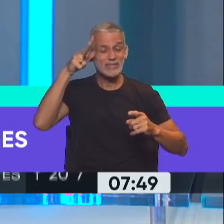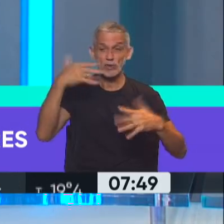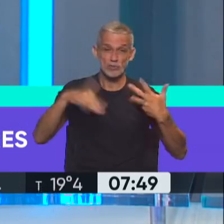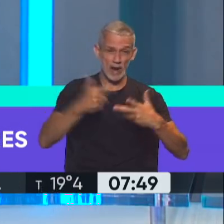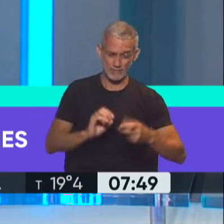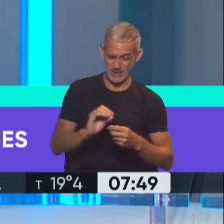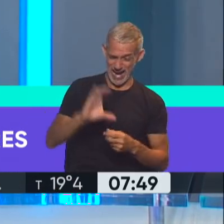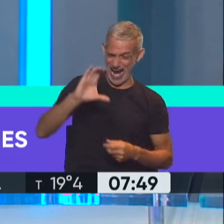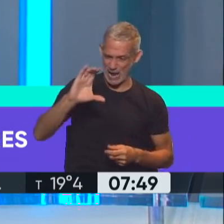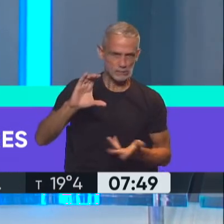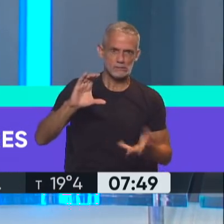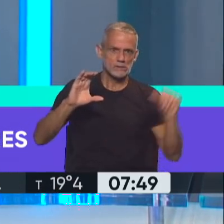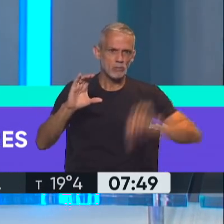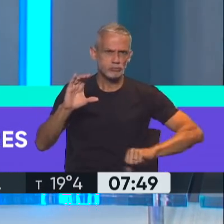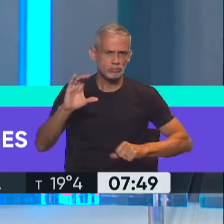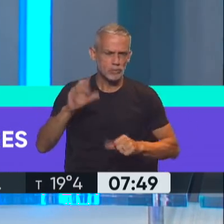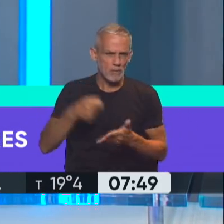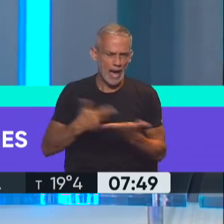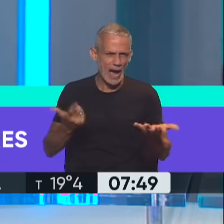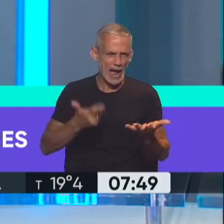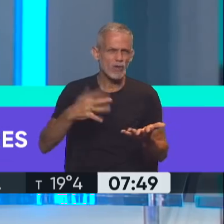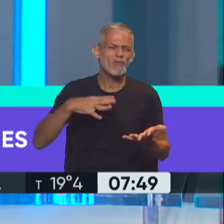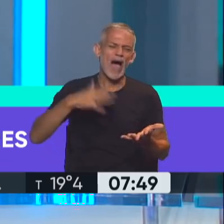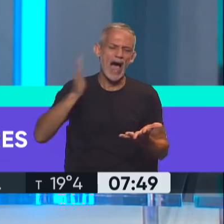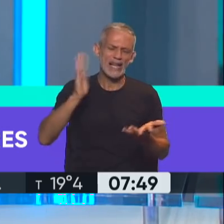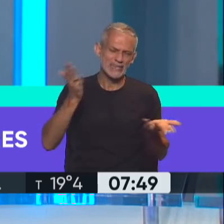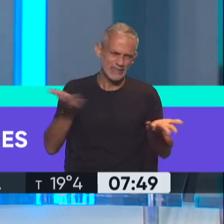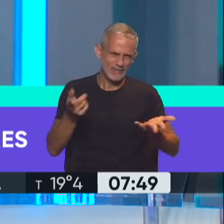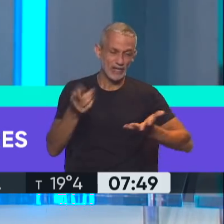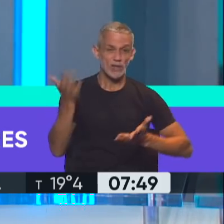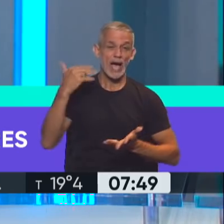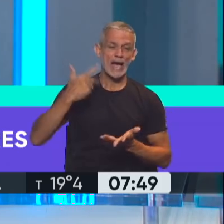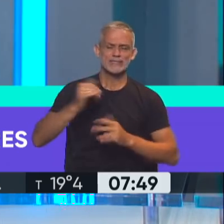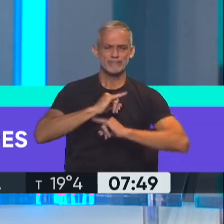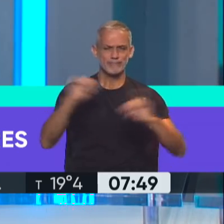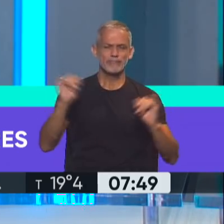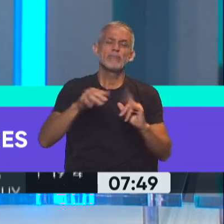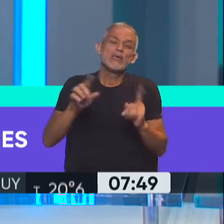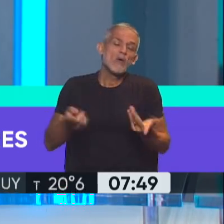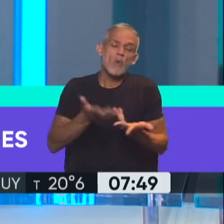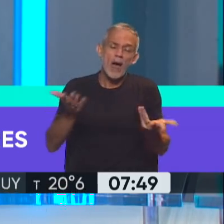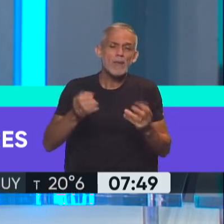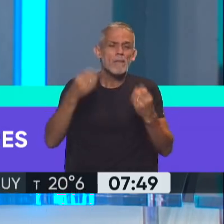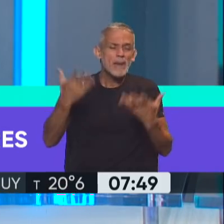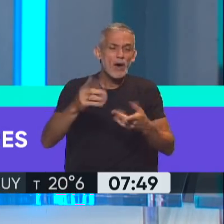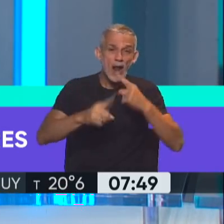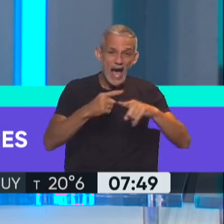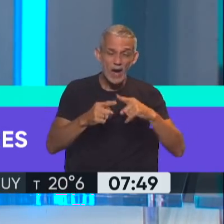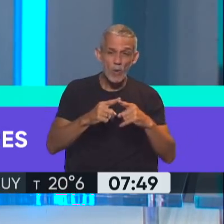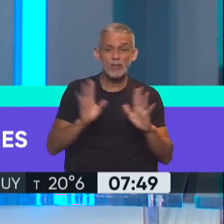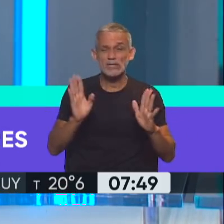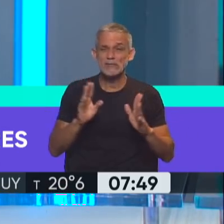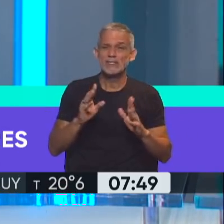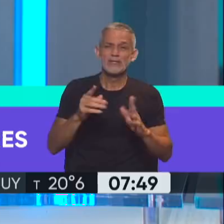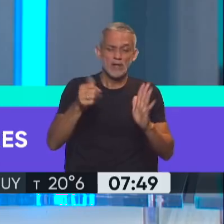grandes que no vas a poder pagarlos entonces fue como un blanqueo ayer decir de tomos el mejor acuerdo va a ser un mal acuerdo y